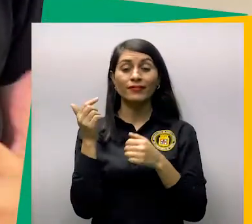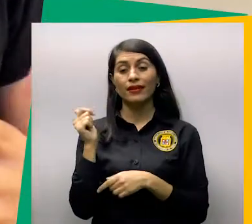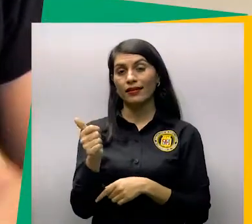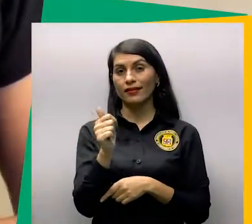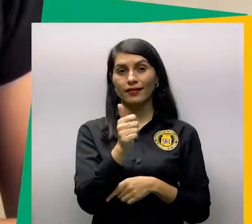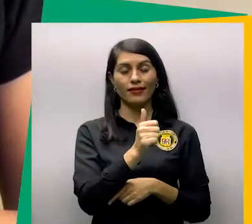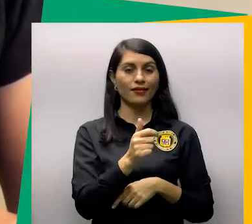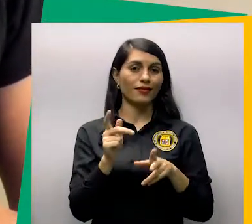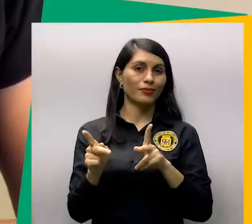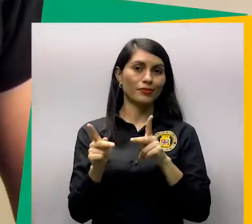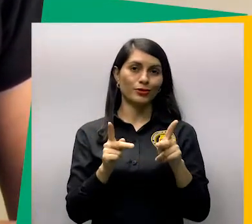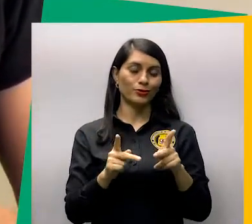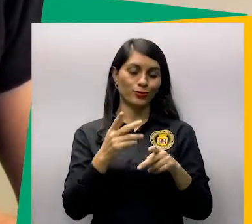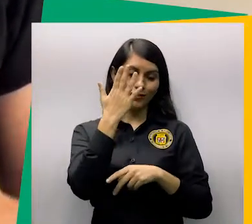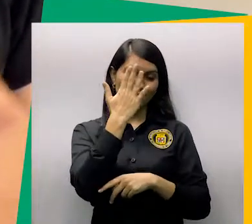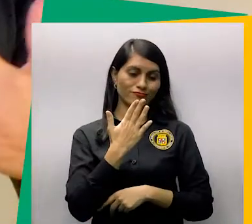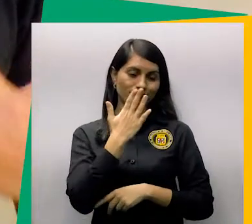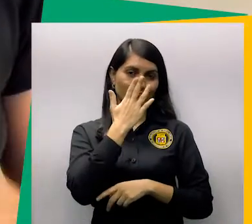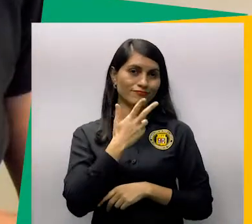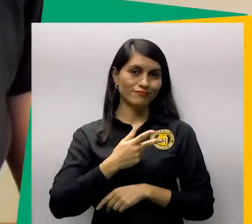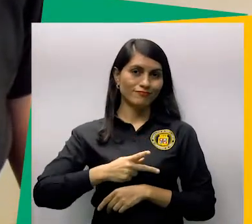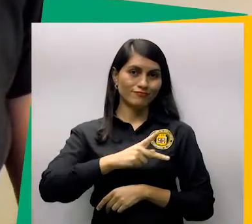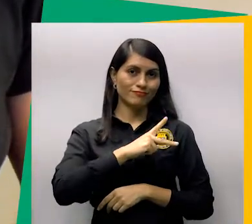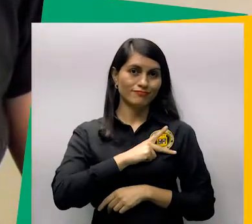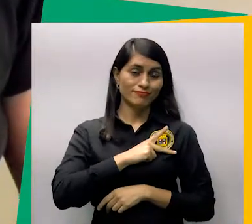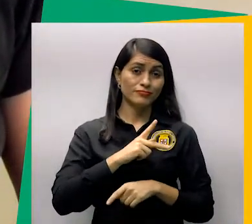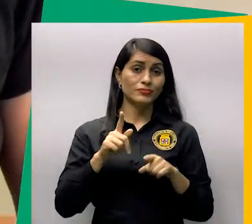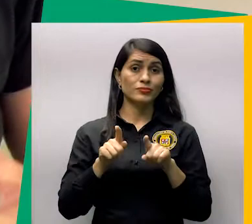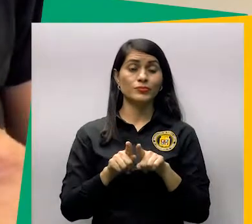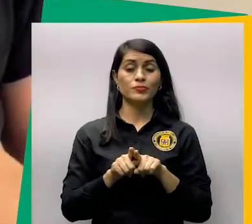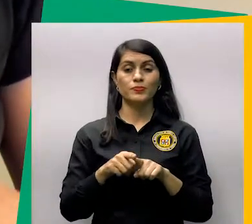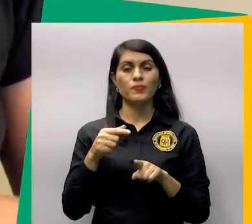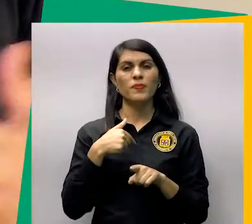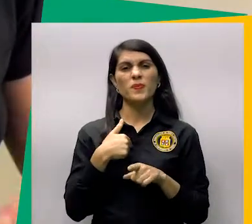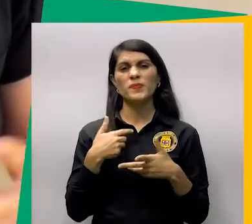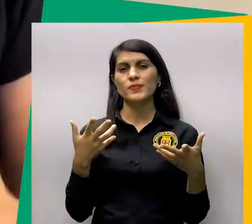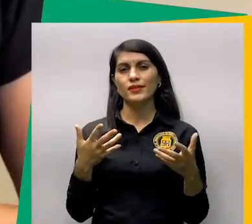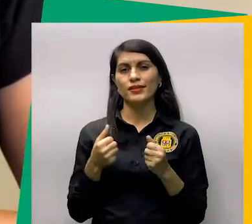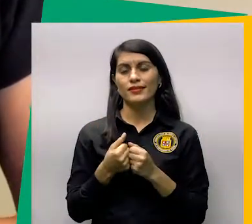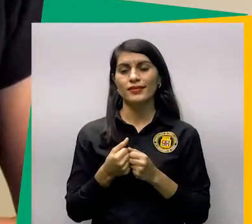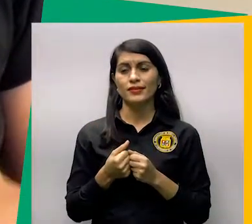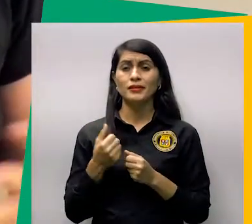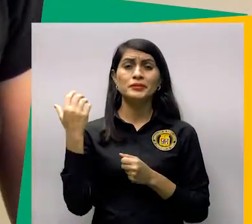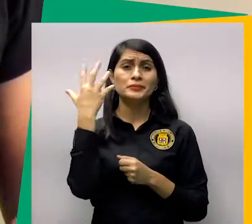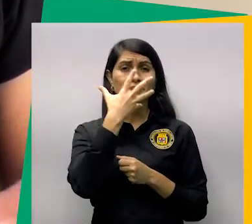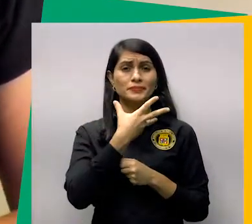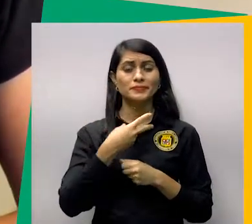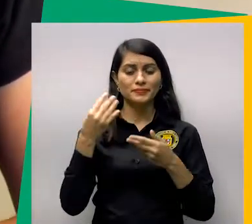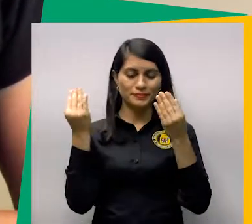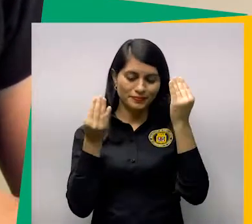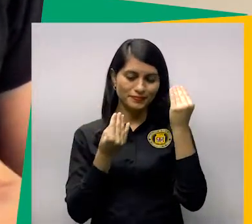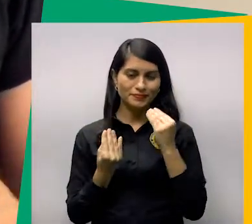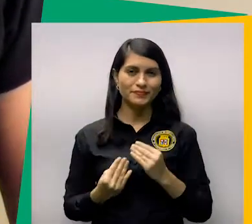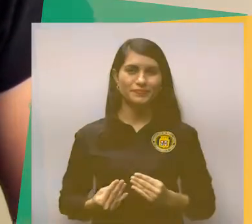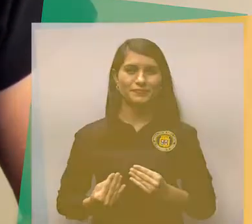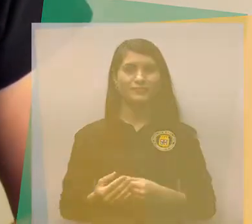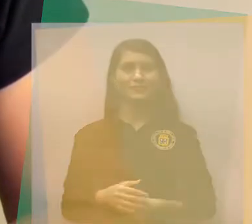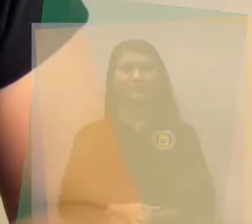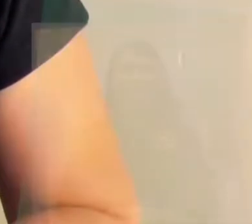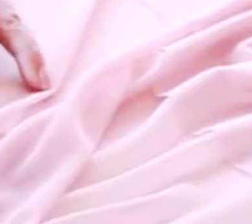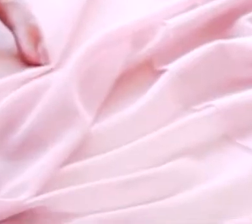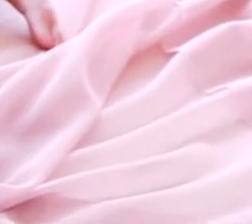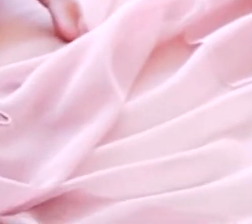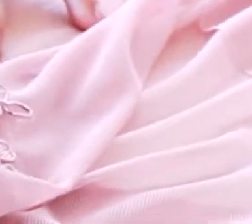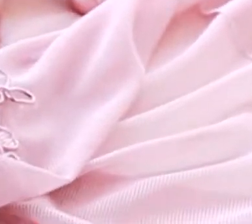la personalidad de cada quien, de lo que la gente necesita. Mi lema es embellecer a las personas a través de la